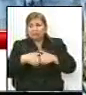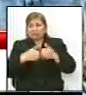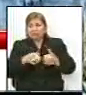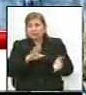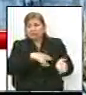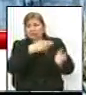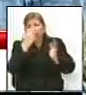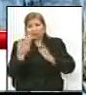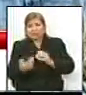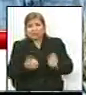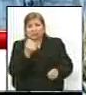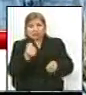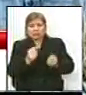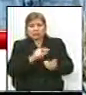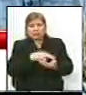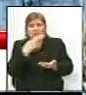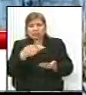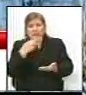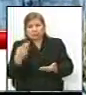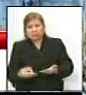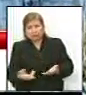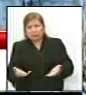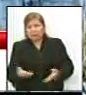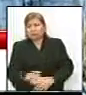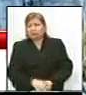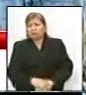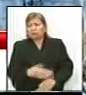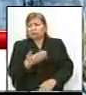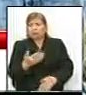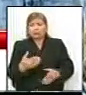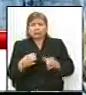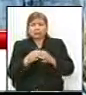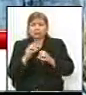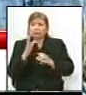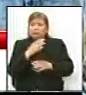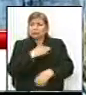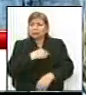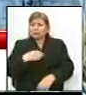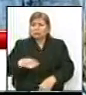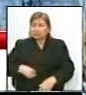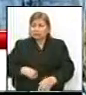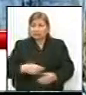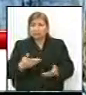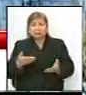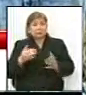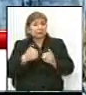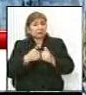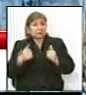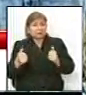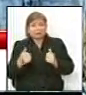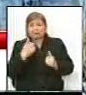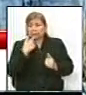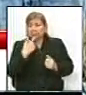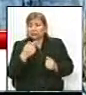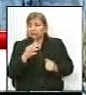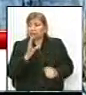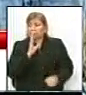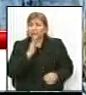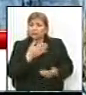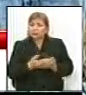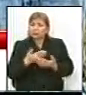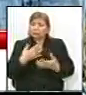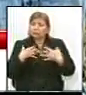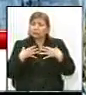volteado, hasta semi-trailer, señor congresista, señores representantes del ministerio. Aparte de eso, hablamos de cuestión de